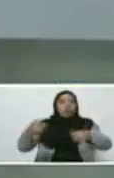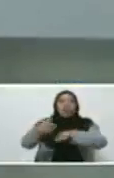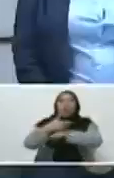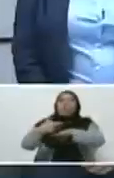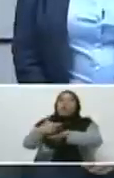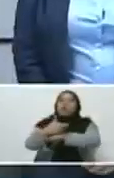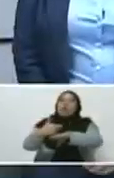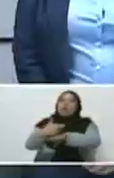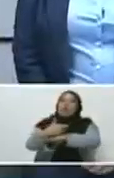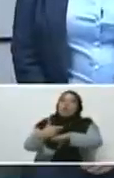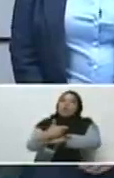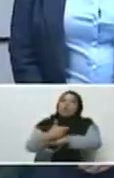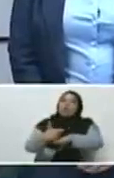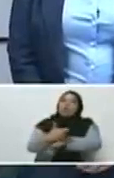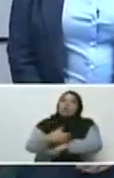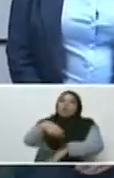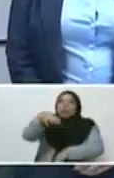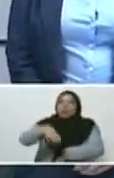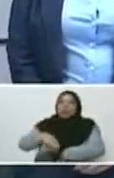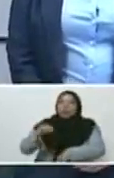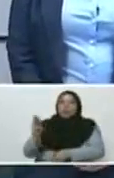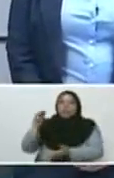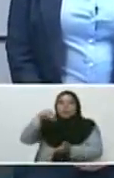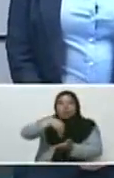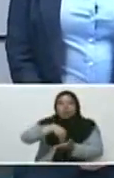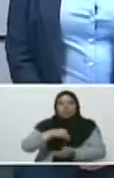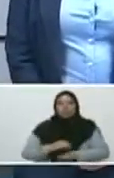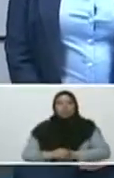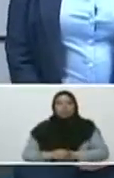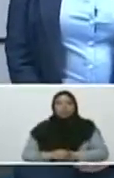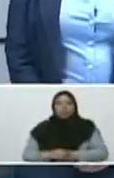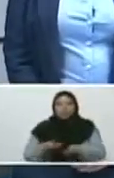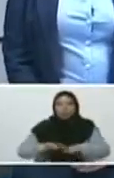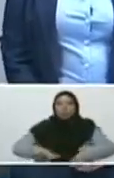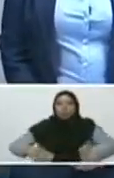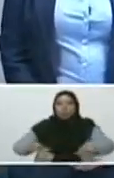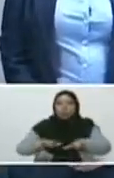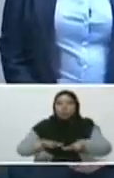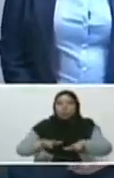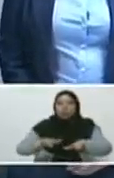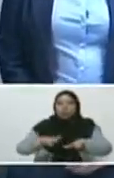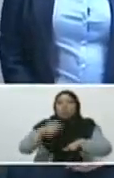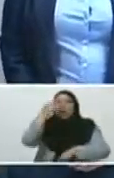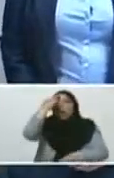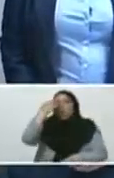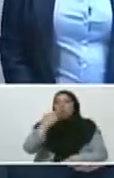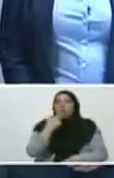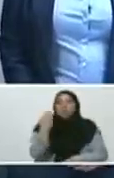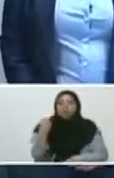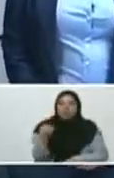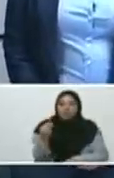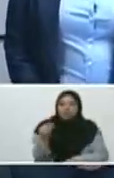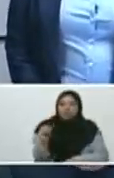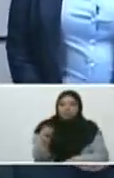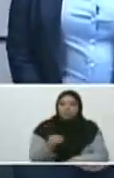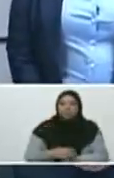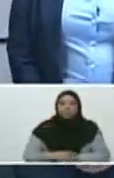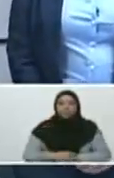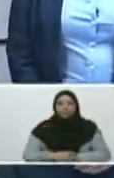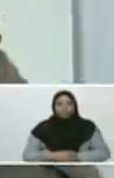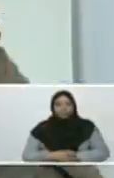gobernador del estado Miranda. Estamos en su territorio, en los Altos Mirandinos.